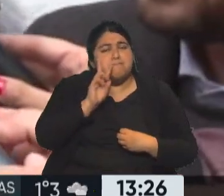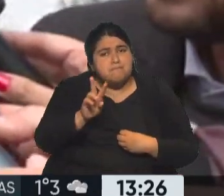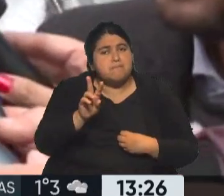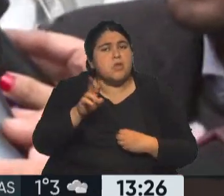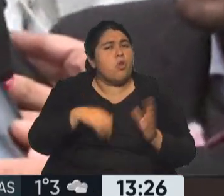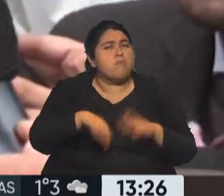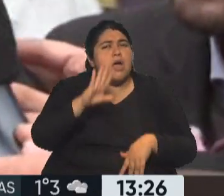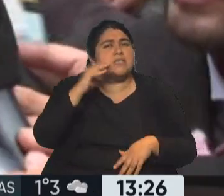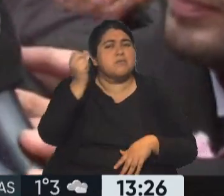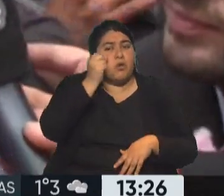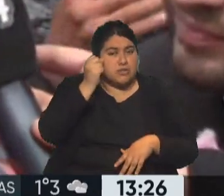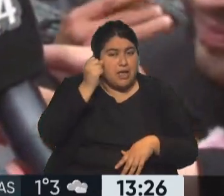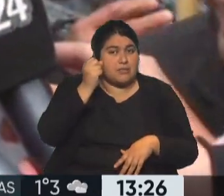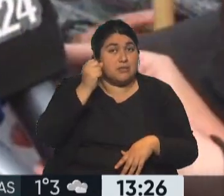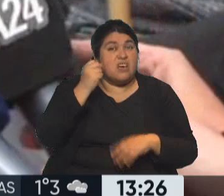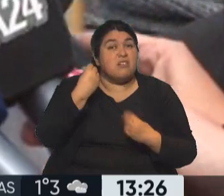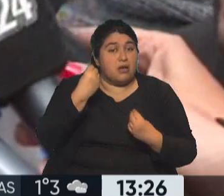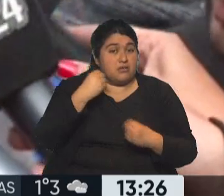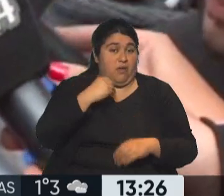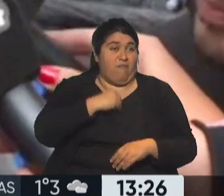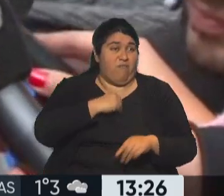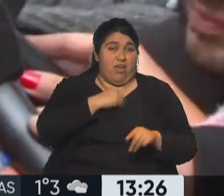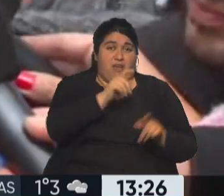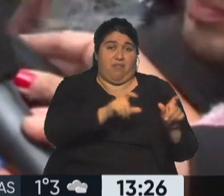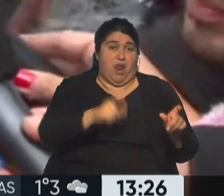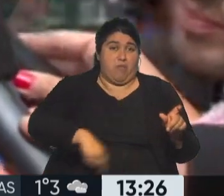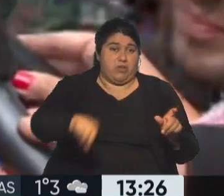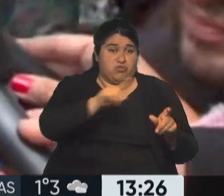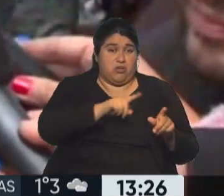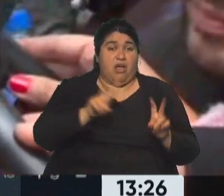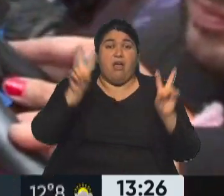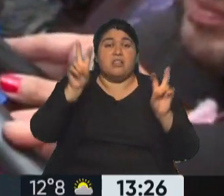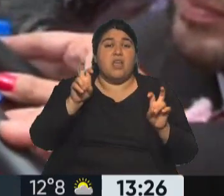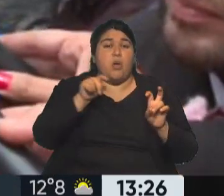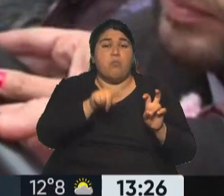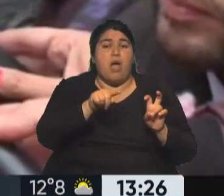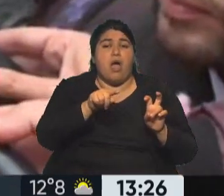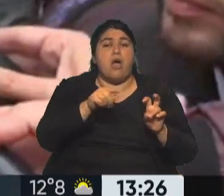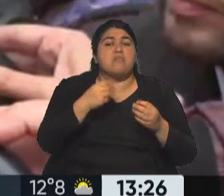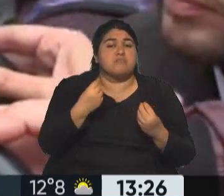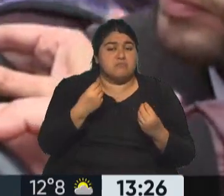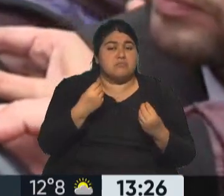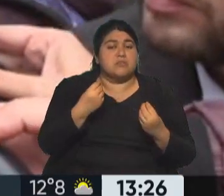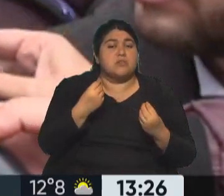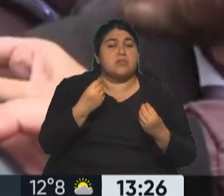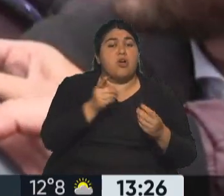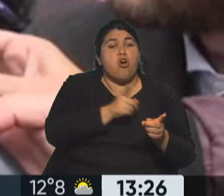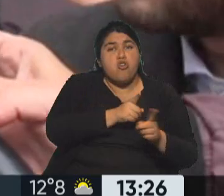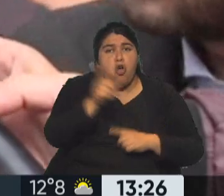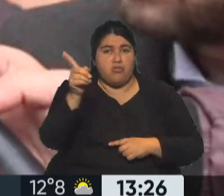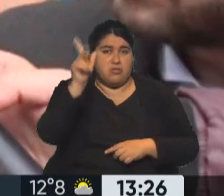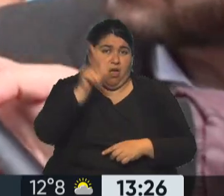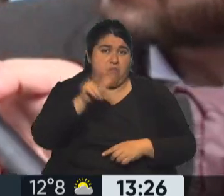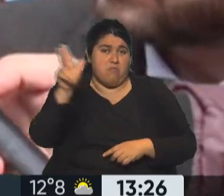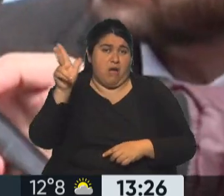en lo más importante, en la fe de la gente, con el tema del ataque a Bergoglio.